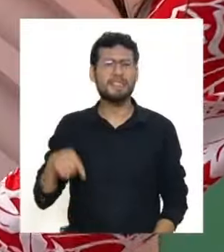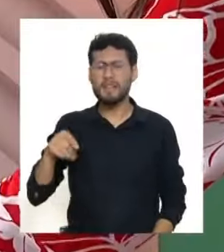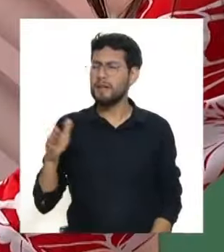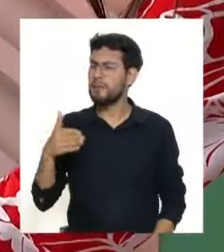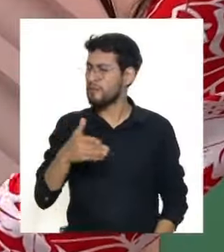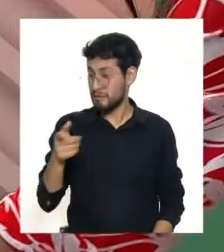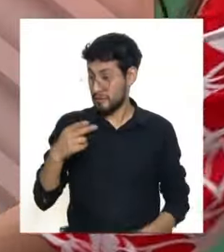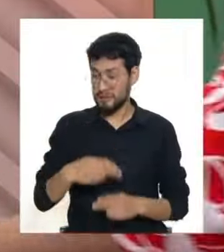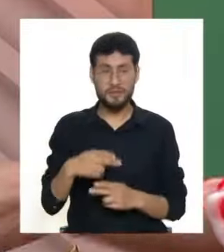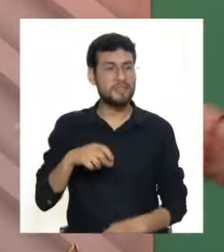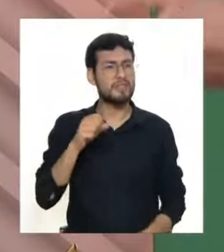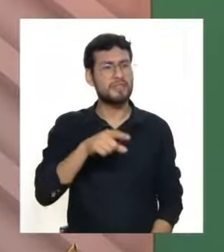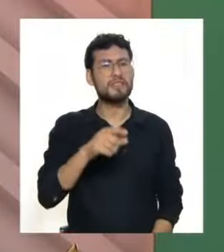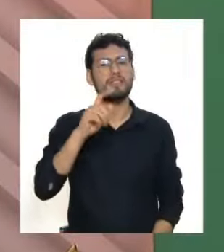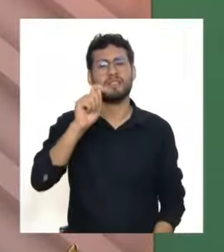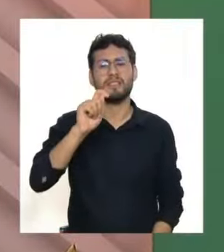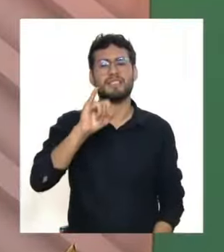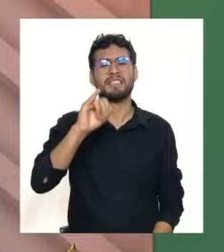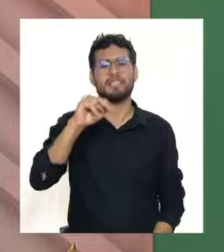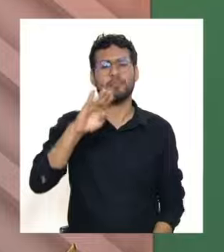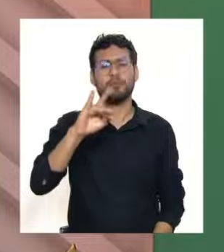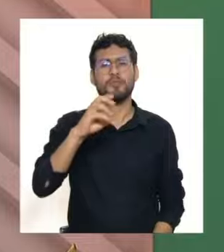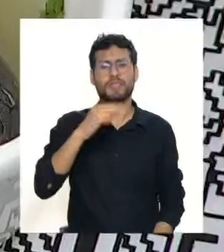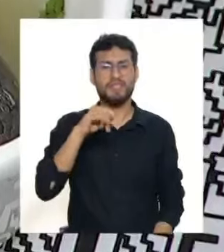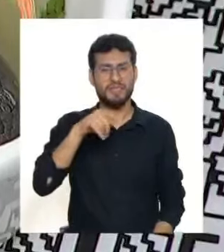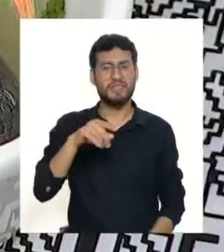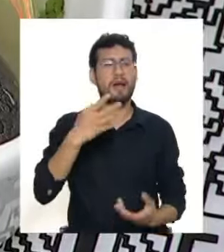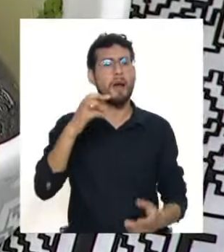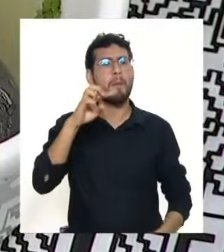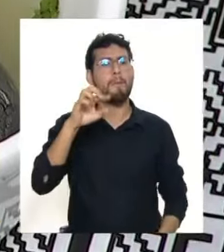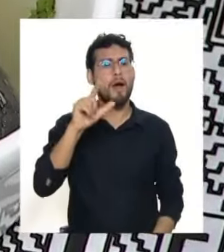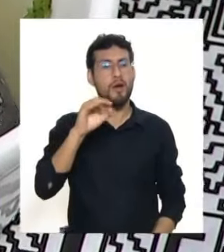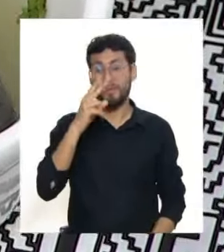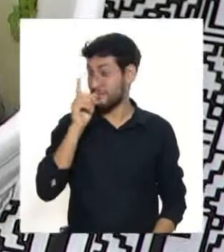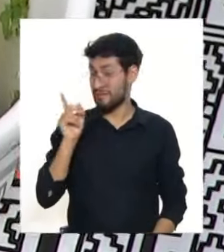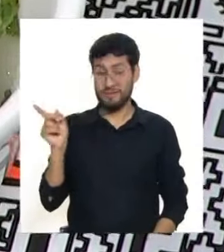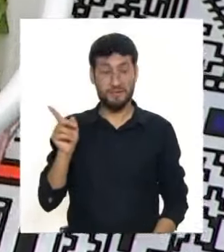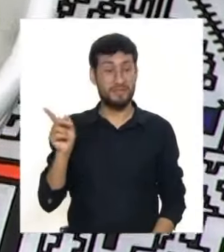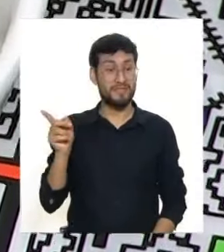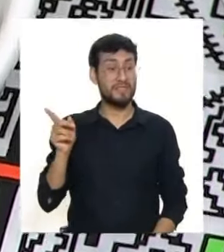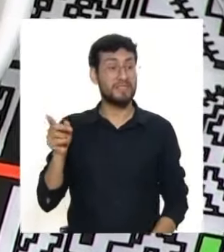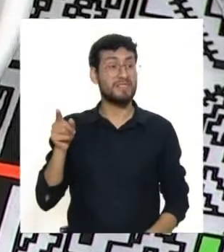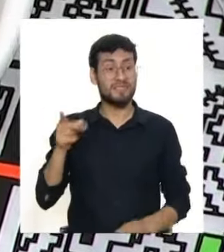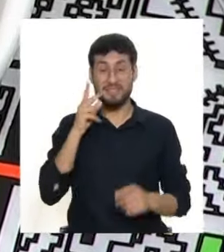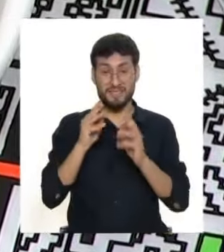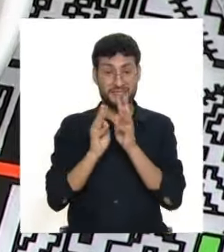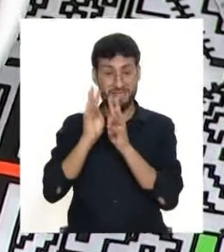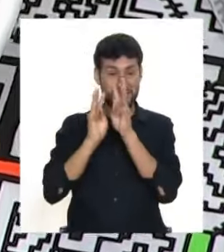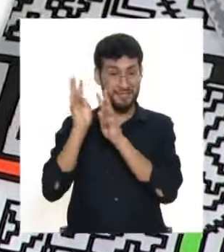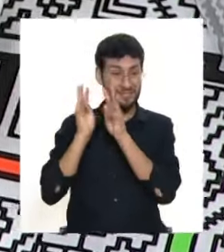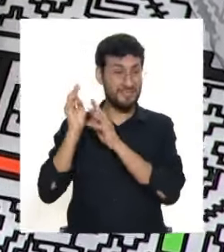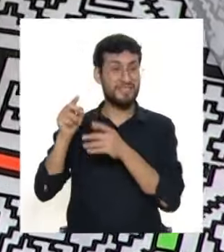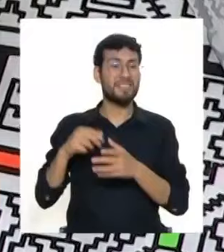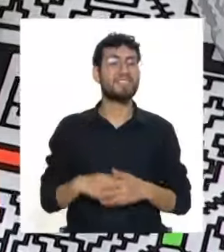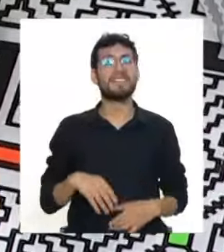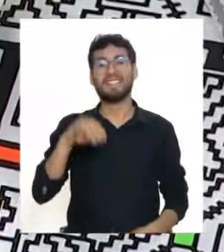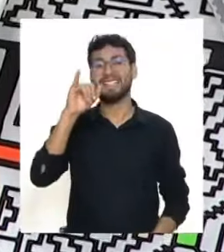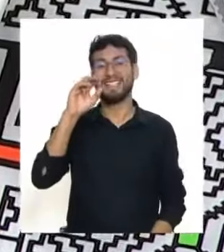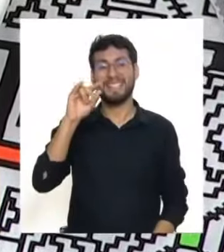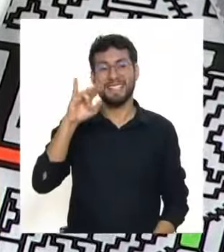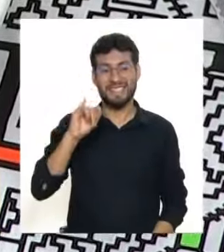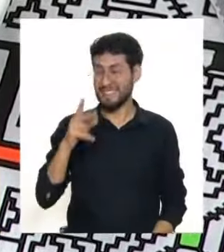es el que hablaba Nicolás. Este es un rico timbuche de palometa, mira, ñañita. Rico timbuche de palometa. Con su inguiri. Enfócalo,